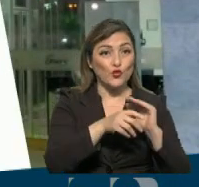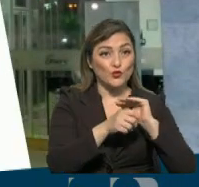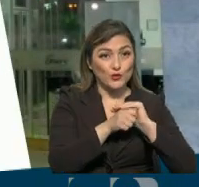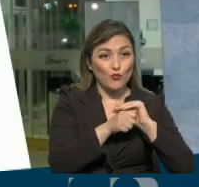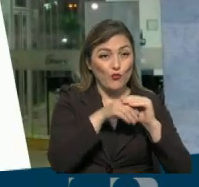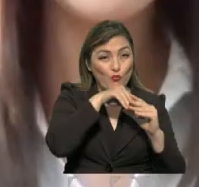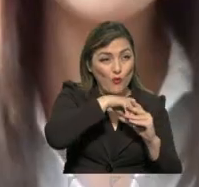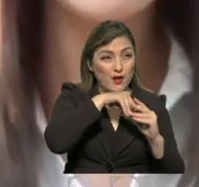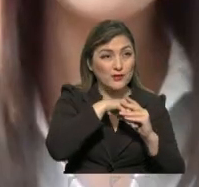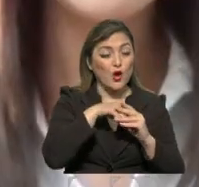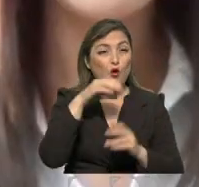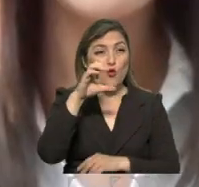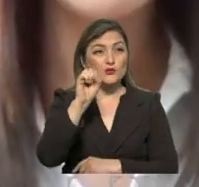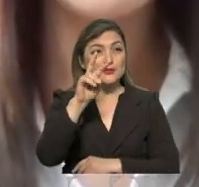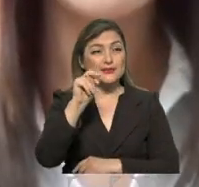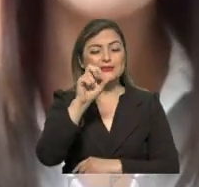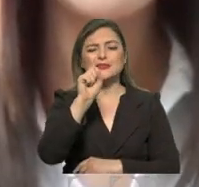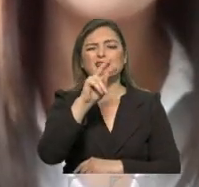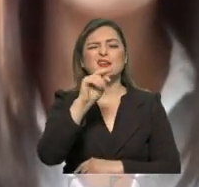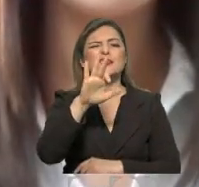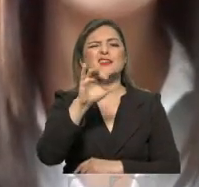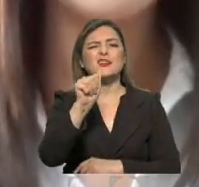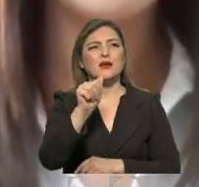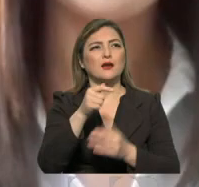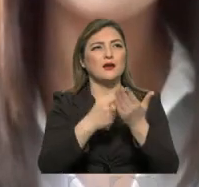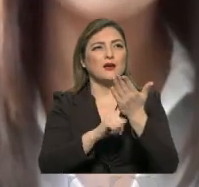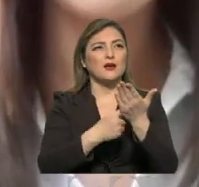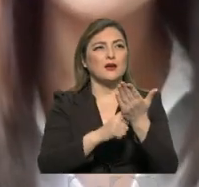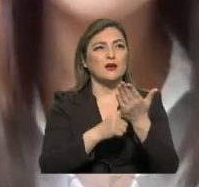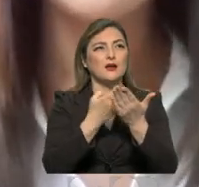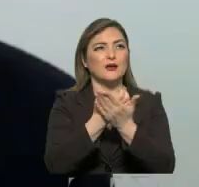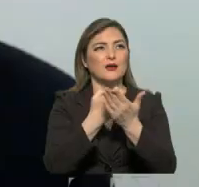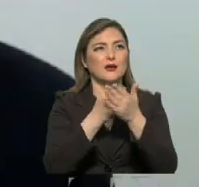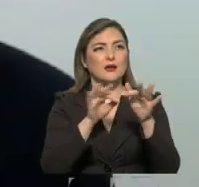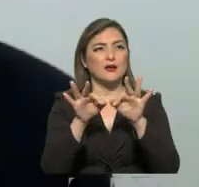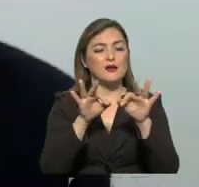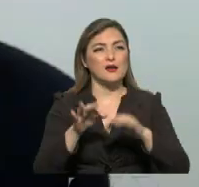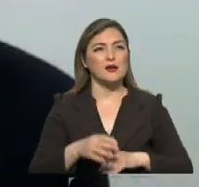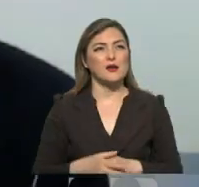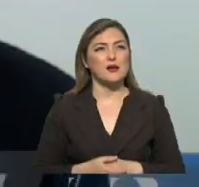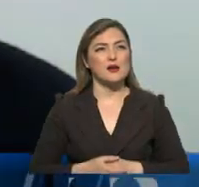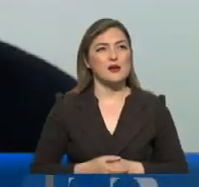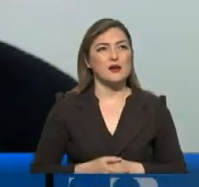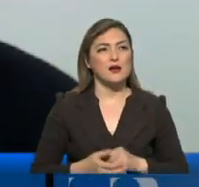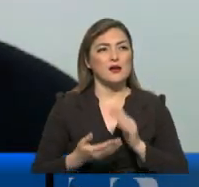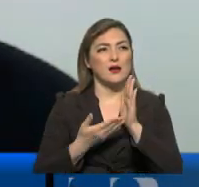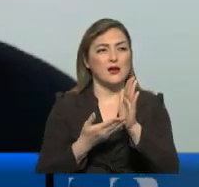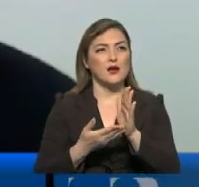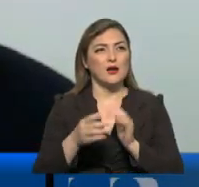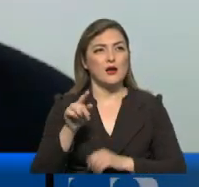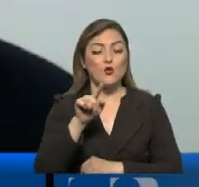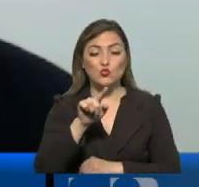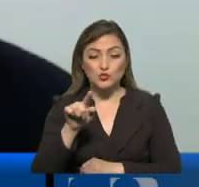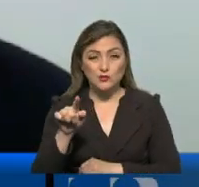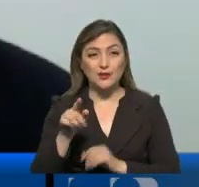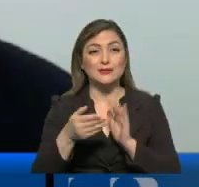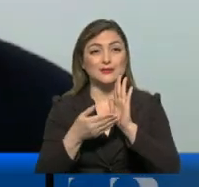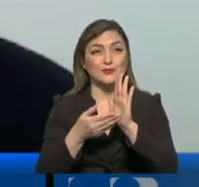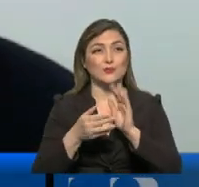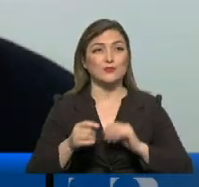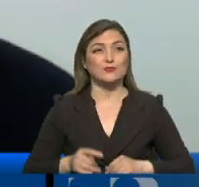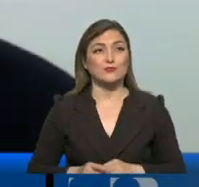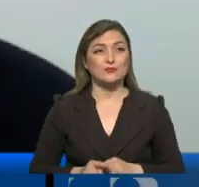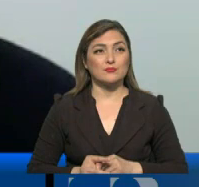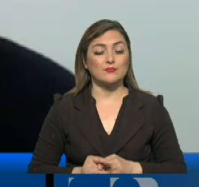o de cesantía. Esto lo explica el analista económico Víctor Hugo Villacrés. Usted registra como colaterales, es decir,